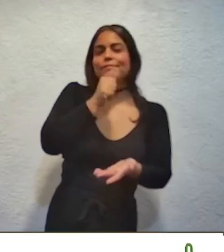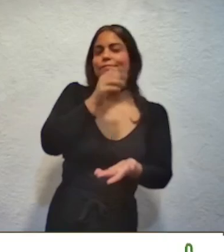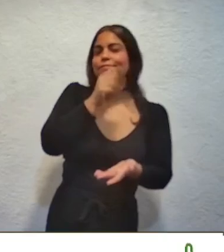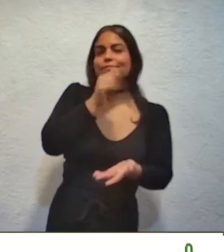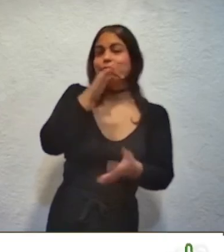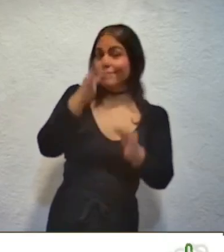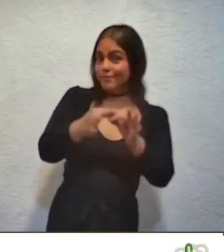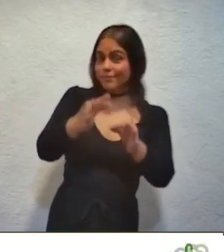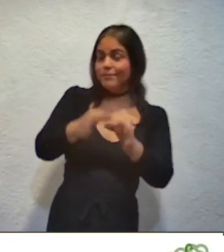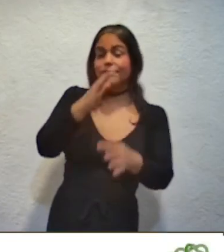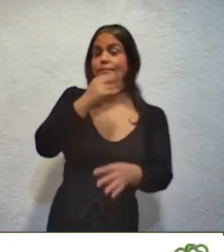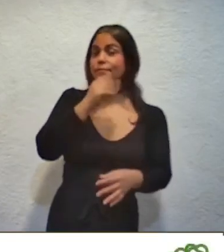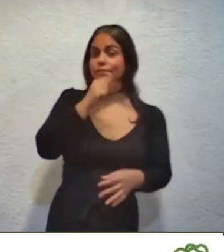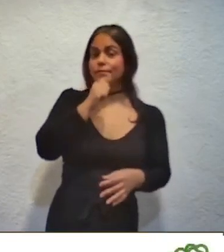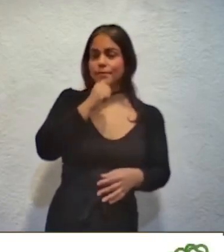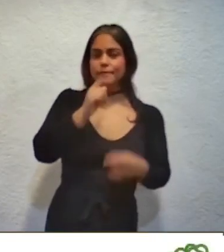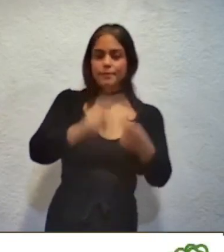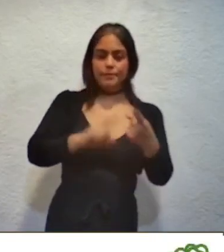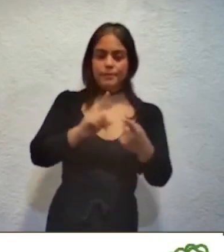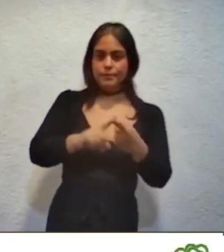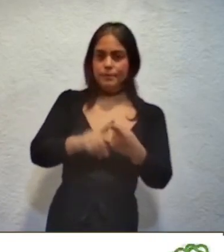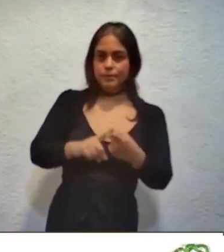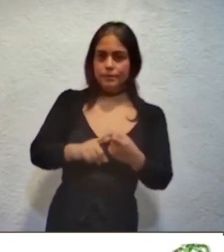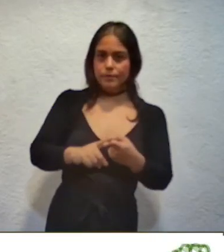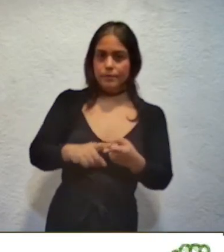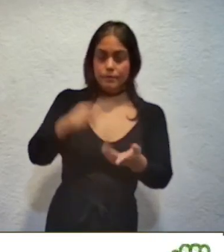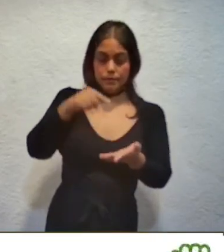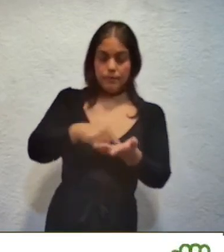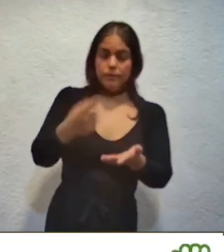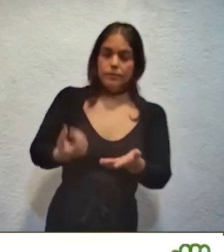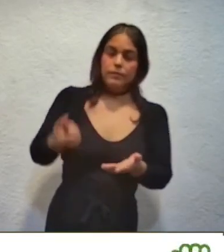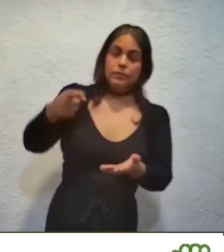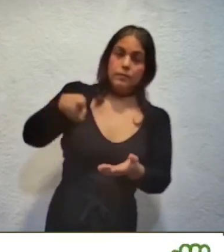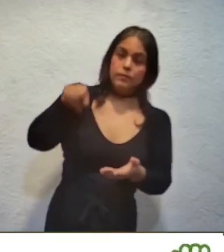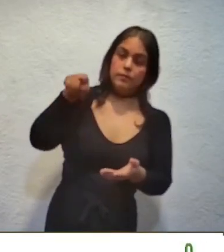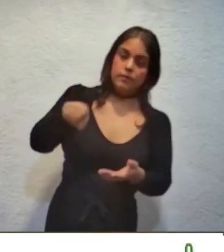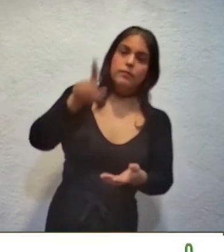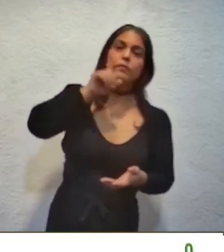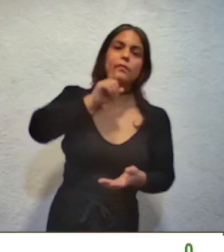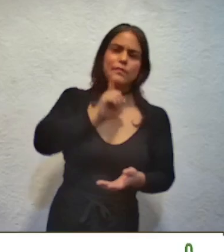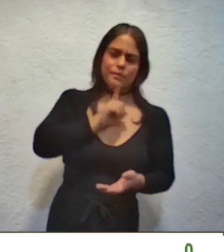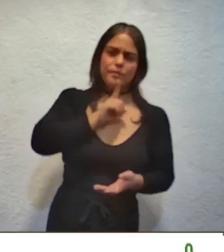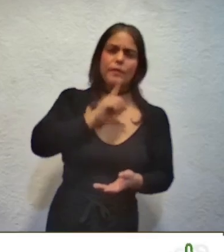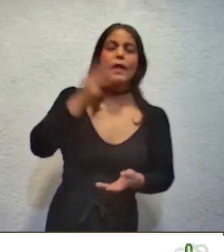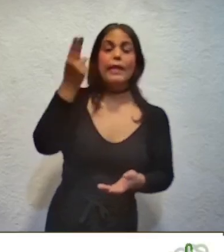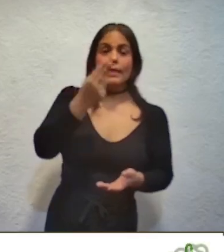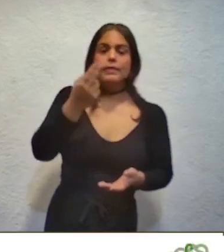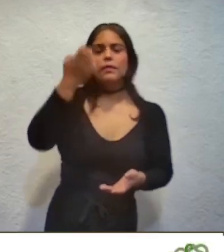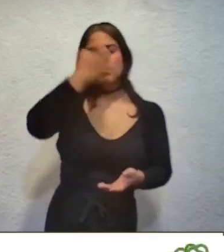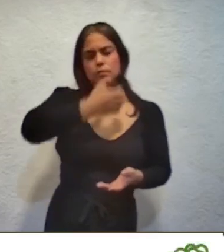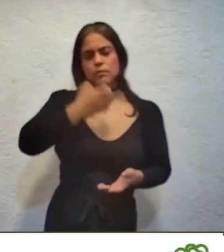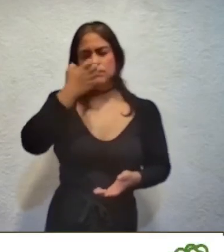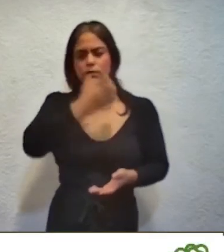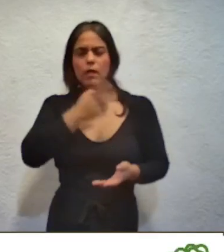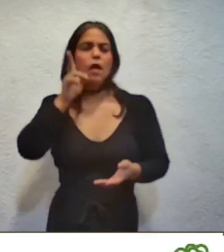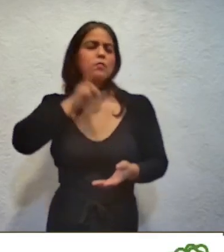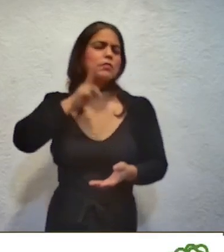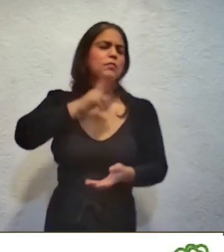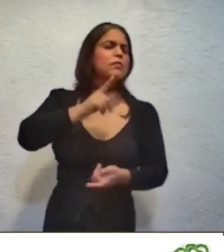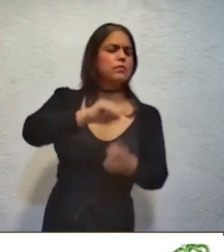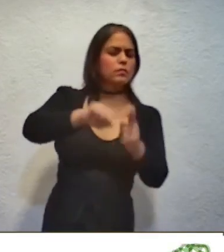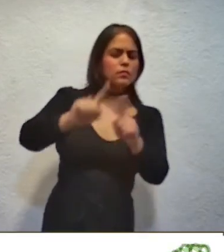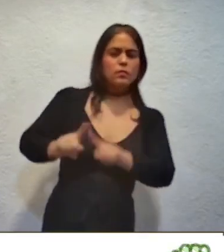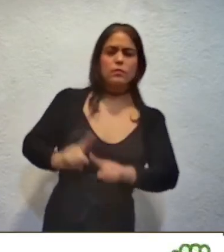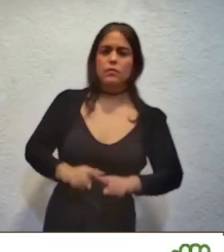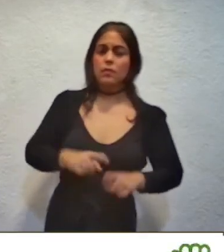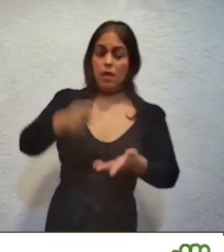por lo siguiente. 1. En la ejecutoria se ordenó a la responsable analizar las pruebas en su conjunto y emitir la sentencia que